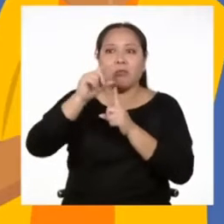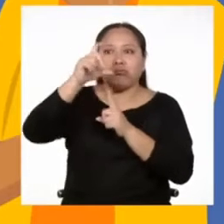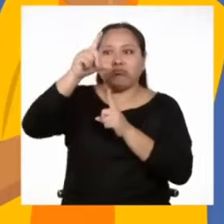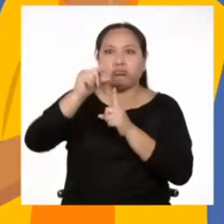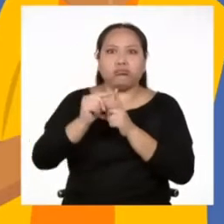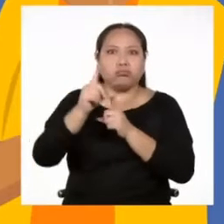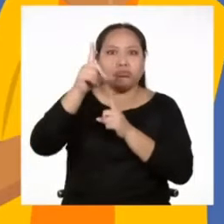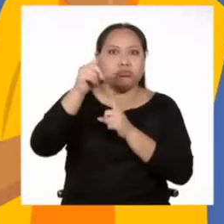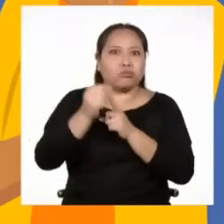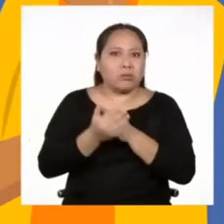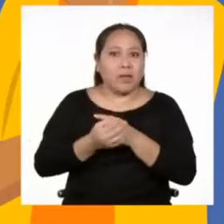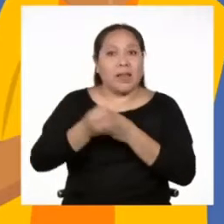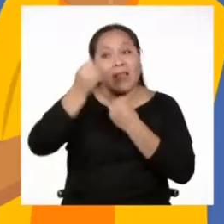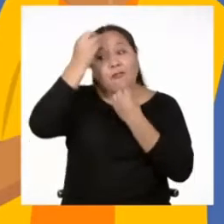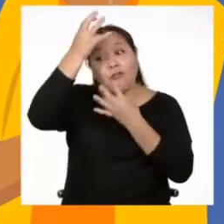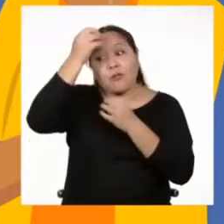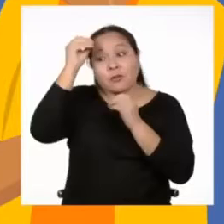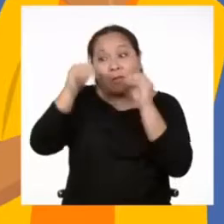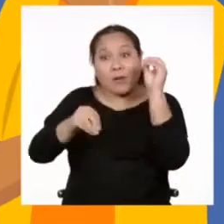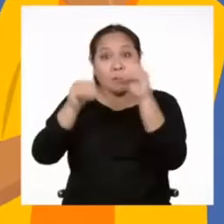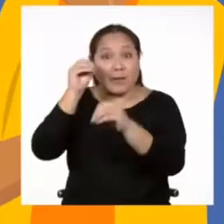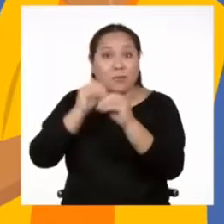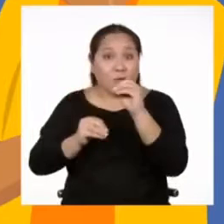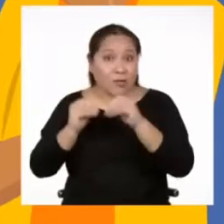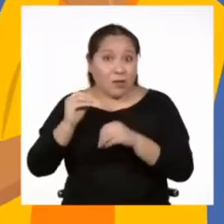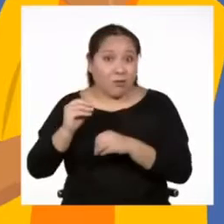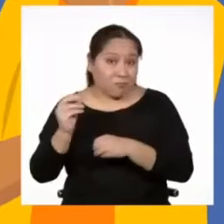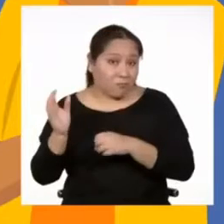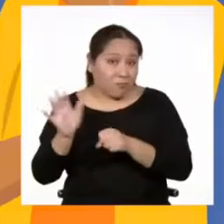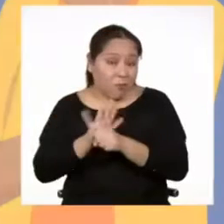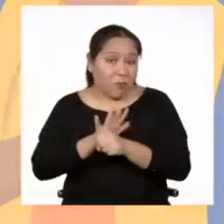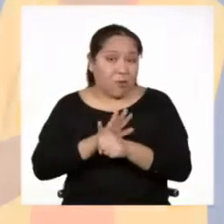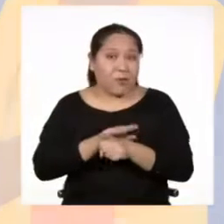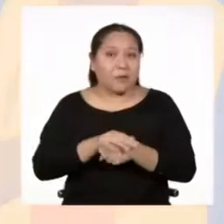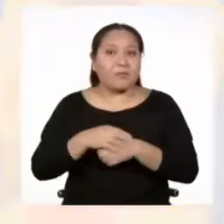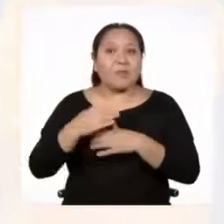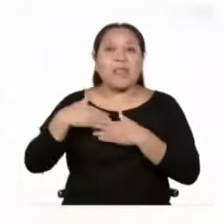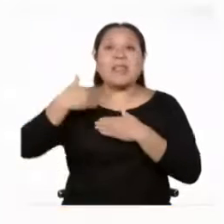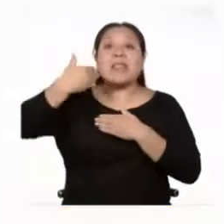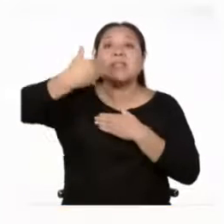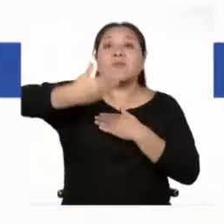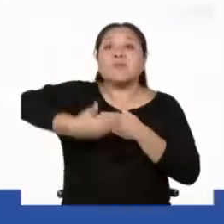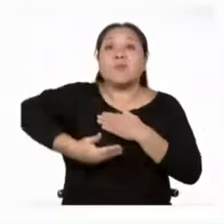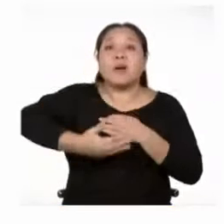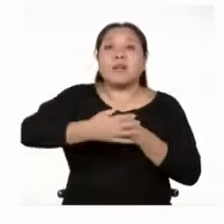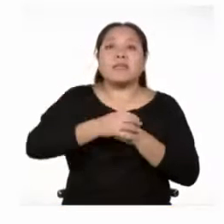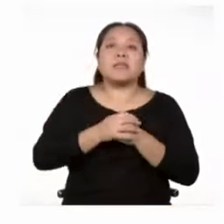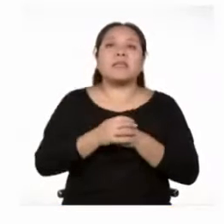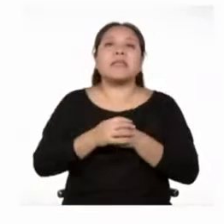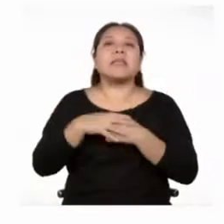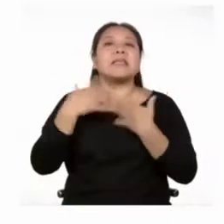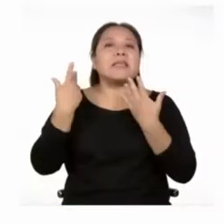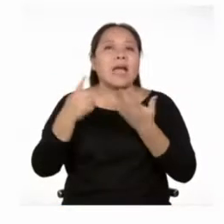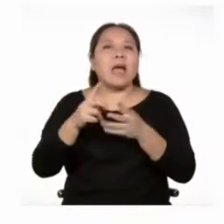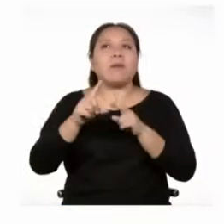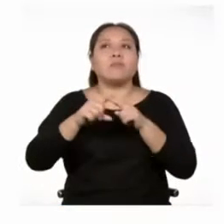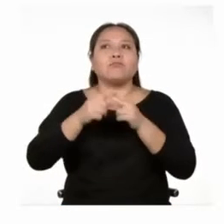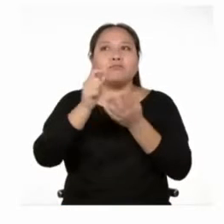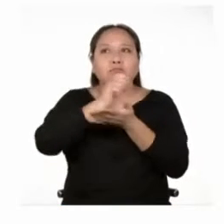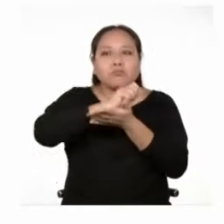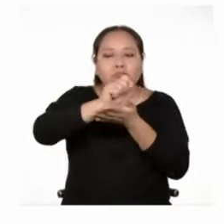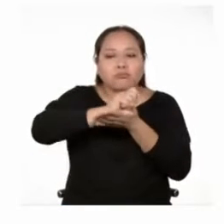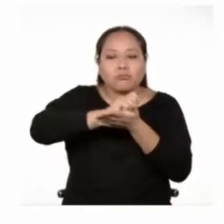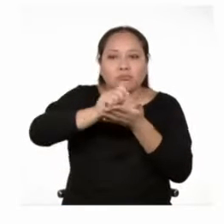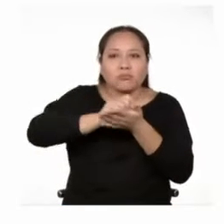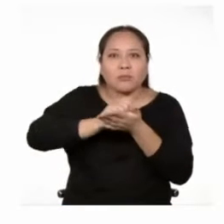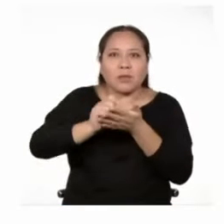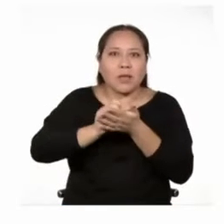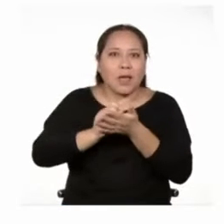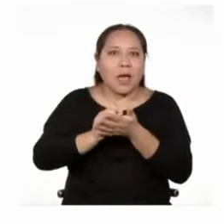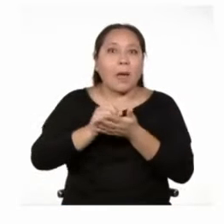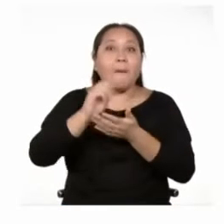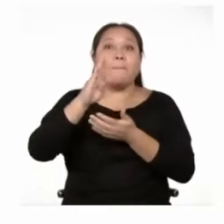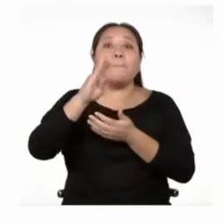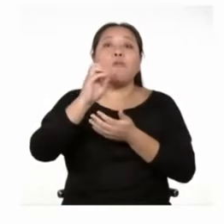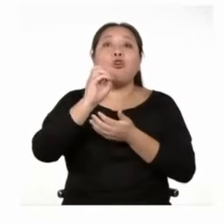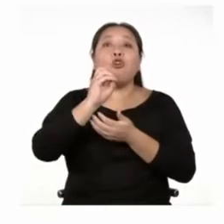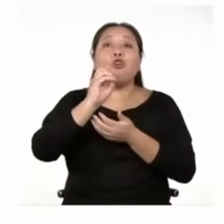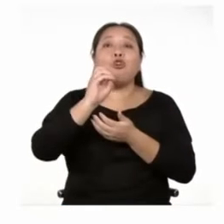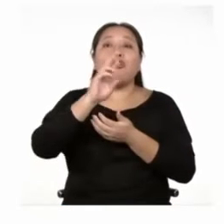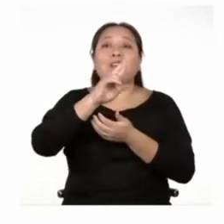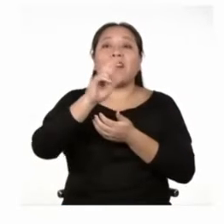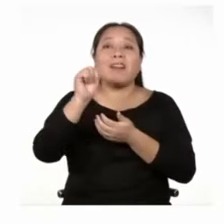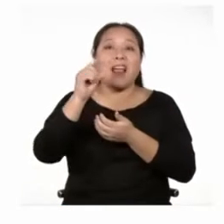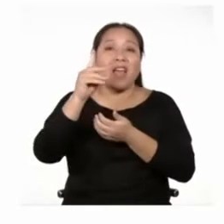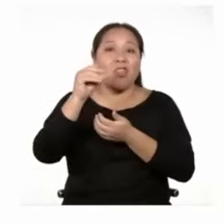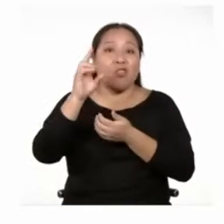la información que tendrá, etc. El siguiente paso es la escritura de la primera versión o borrador. En